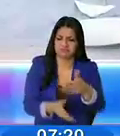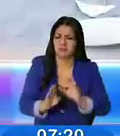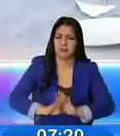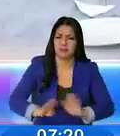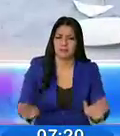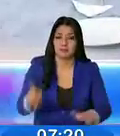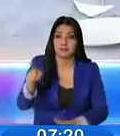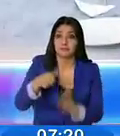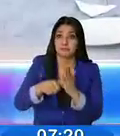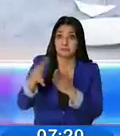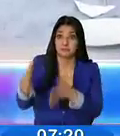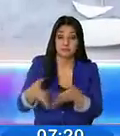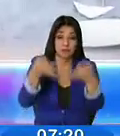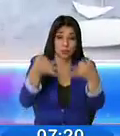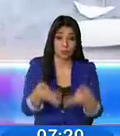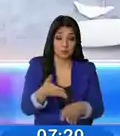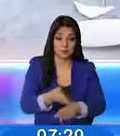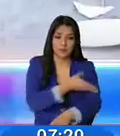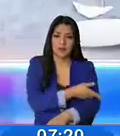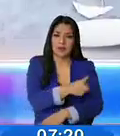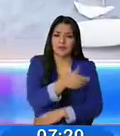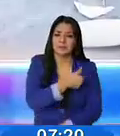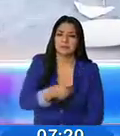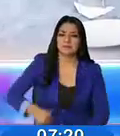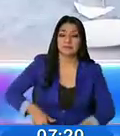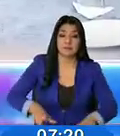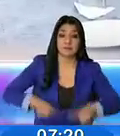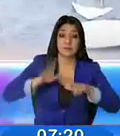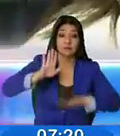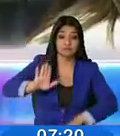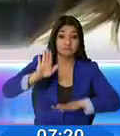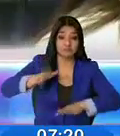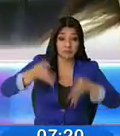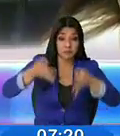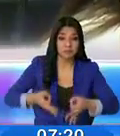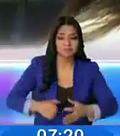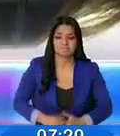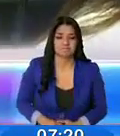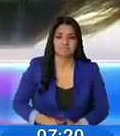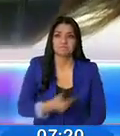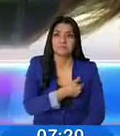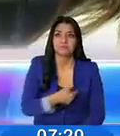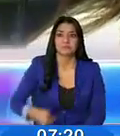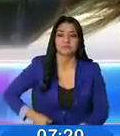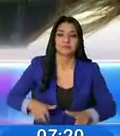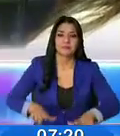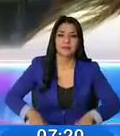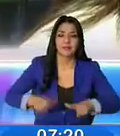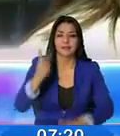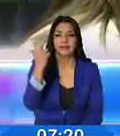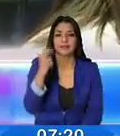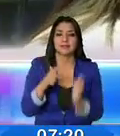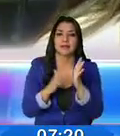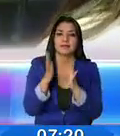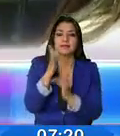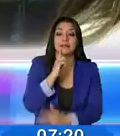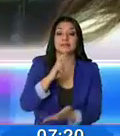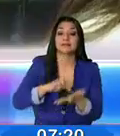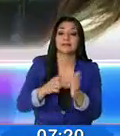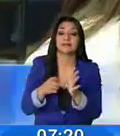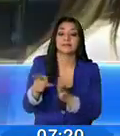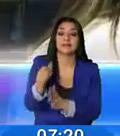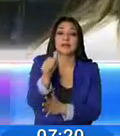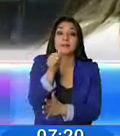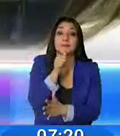Estado no estarían cumpliendo con lo dispuesto por el presidente Lenín Moreno. La orden del presidente Moreno el día 13 de abril fue la